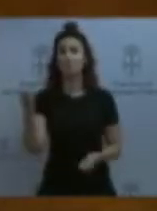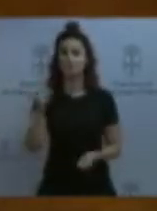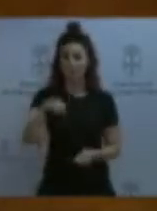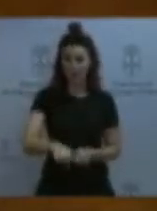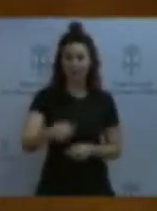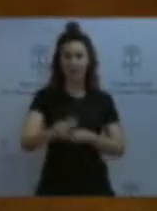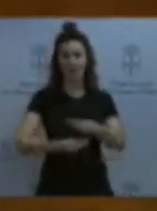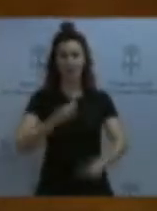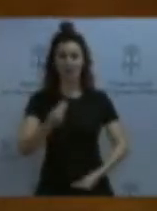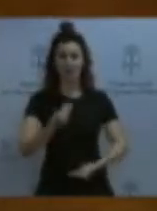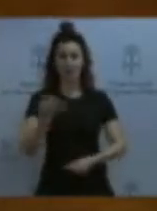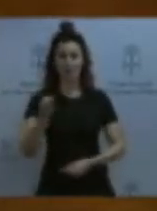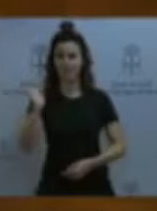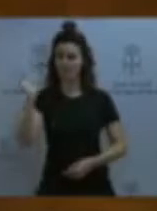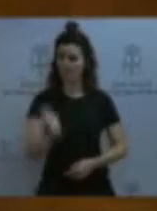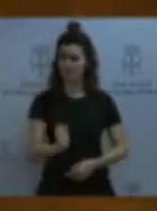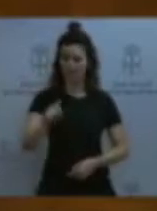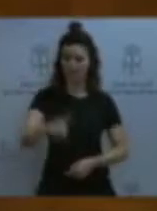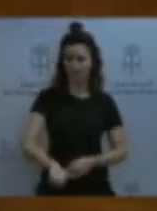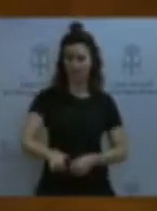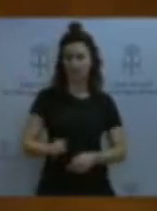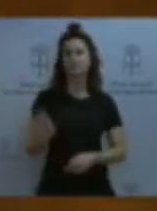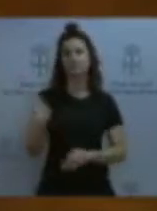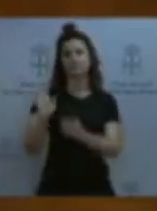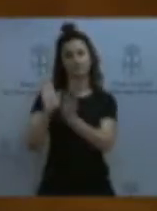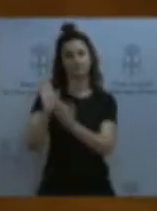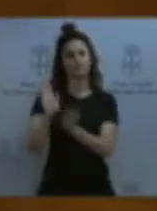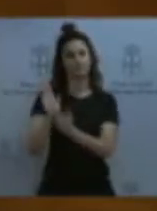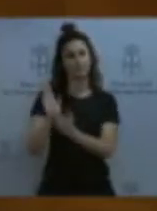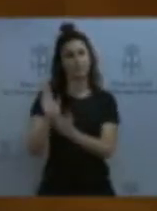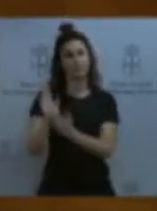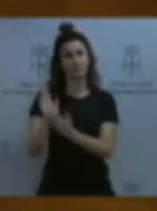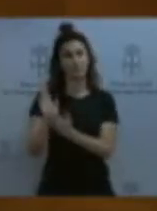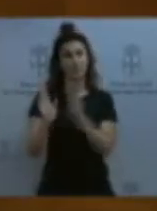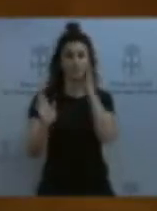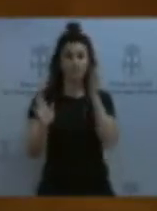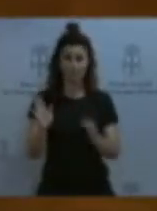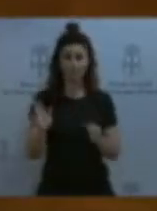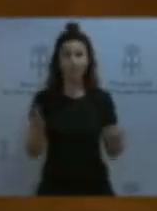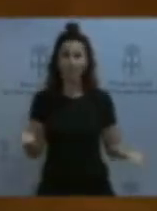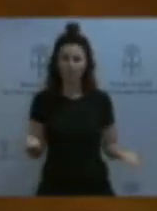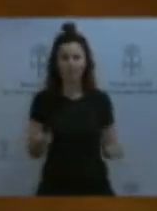efectivamente lo que yo le enseño es cierto. Entonces vamos a tratar de hacerlo así. Por orden,